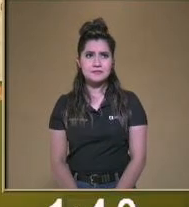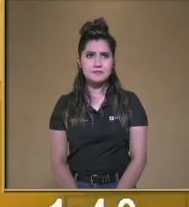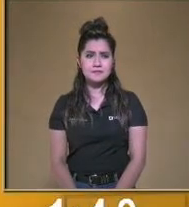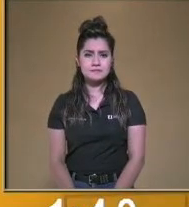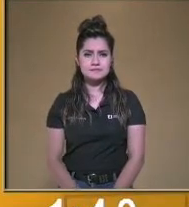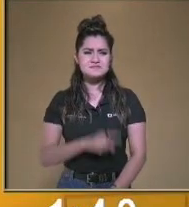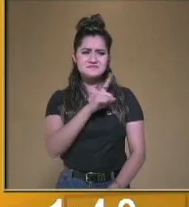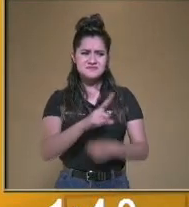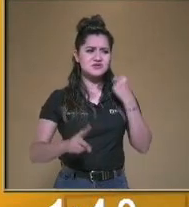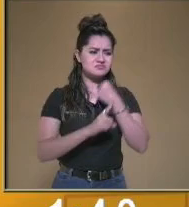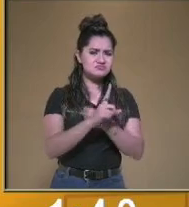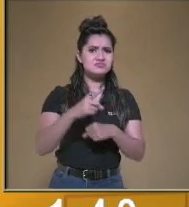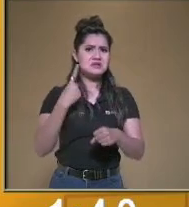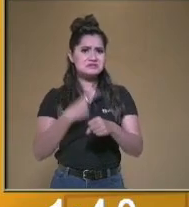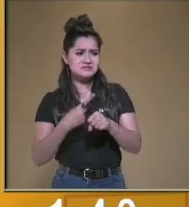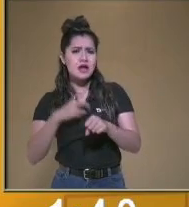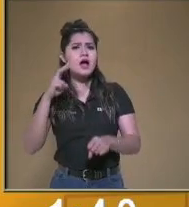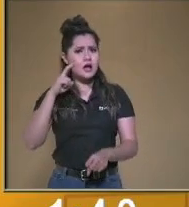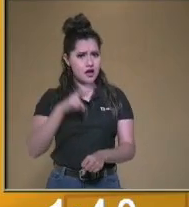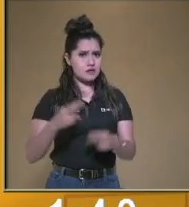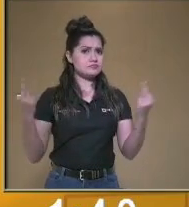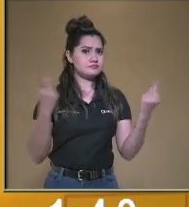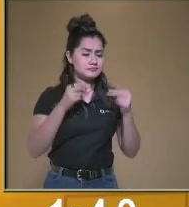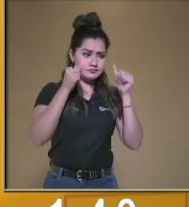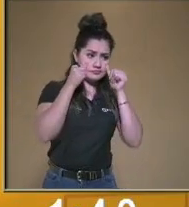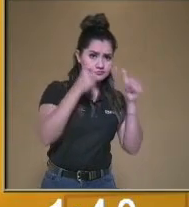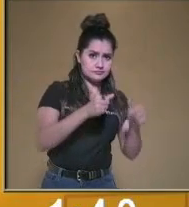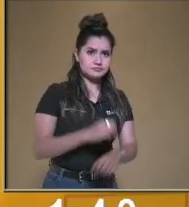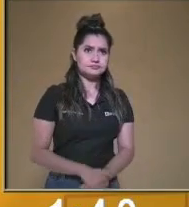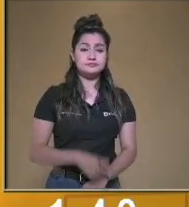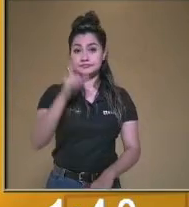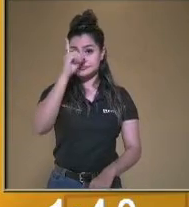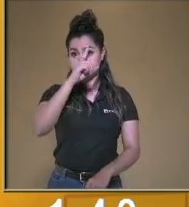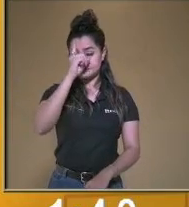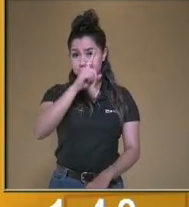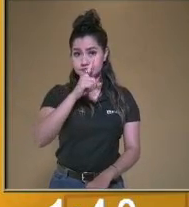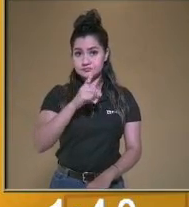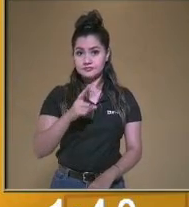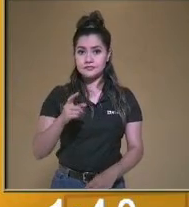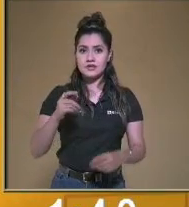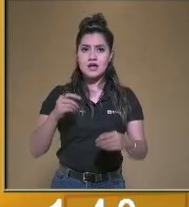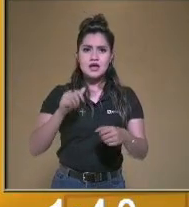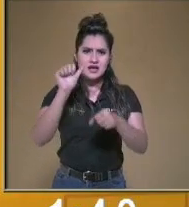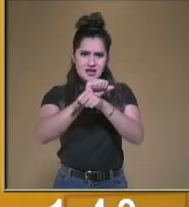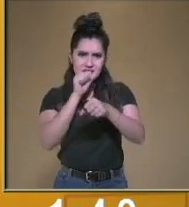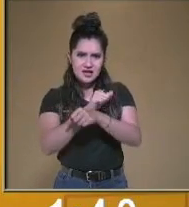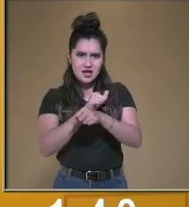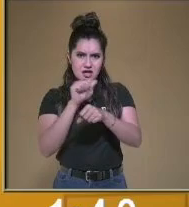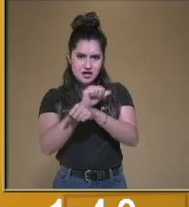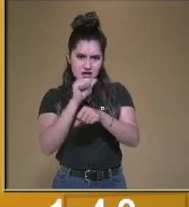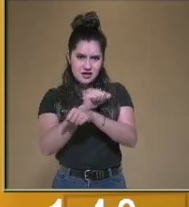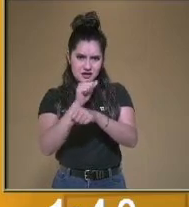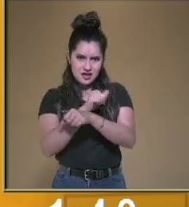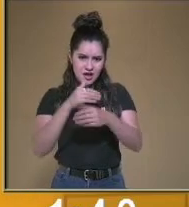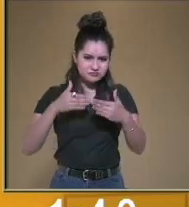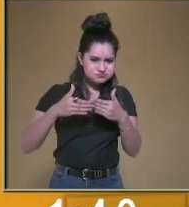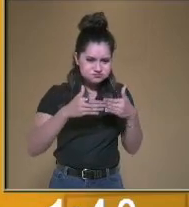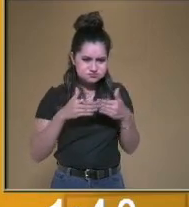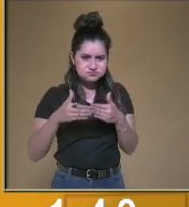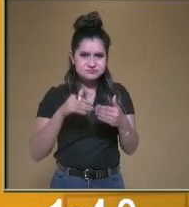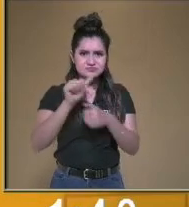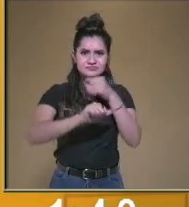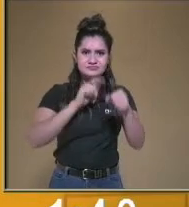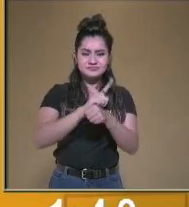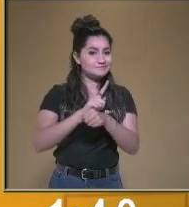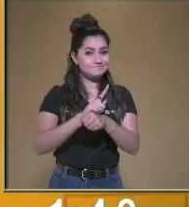pueda tener. ¿Cuáles son las recomendaciones? No dejes tu mascota encerrada en el auto. Evita caminar en pavimento caliente, sobre todo la